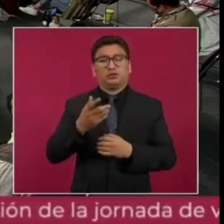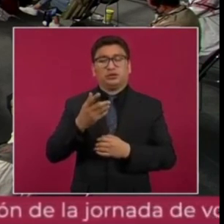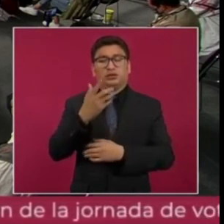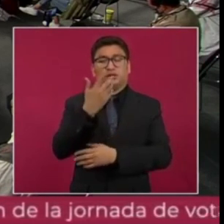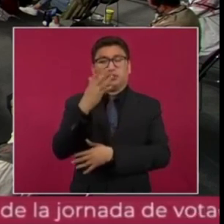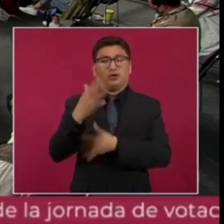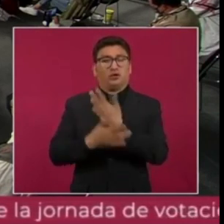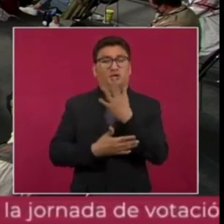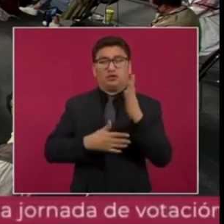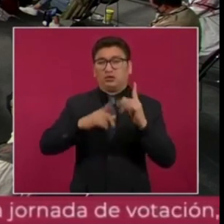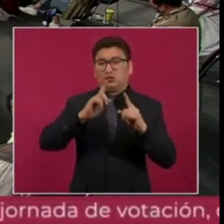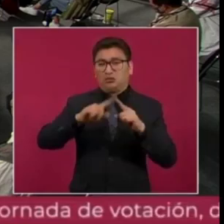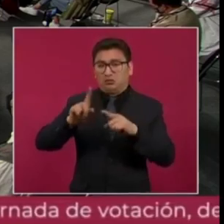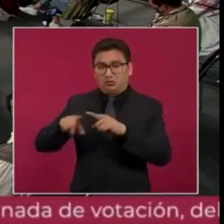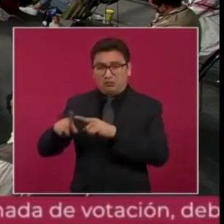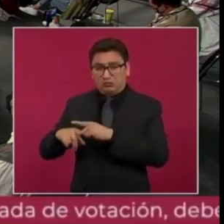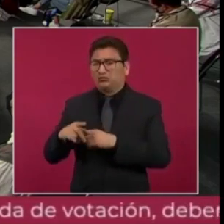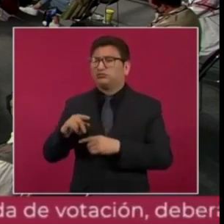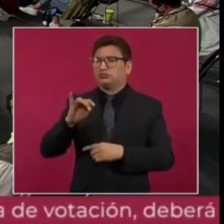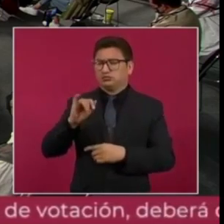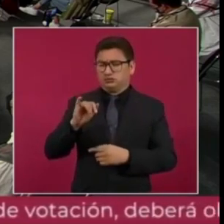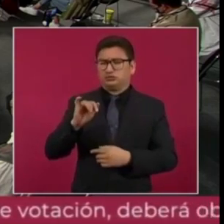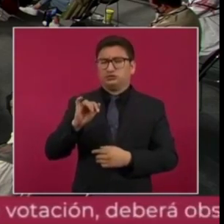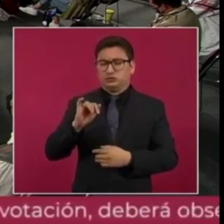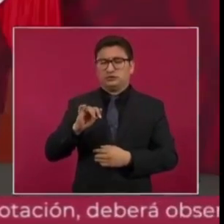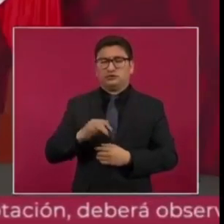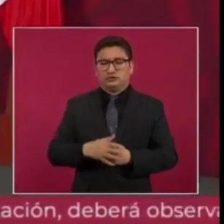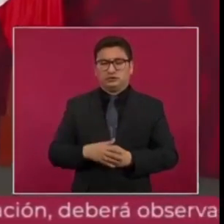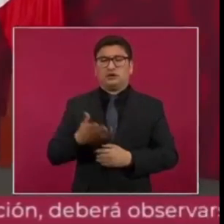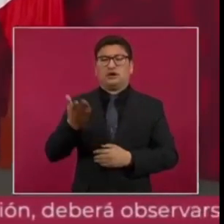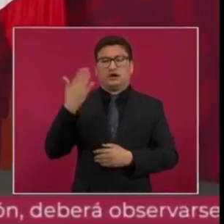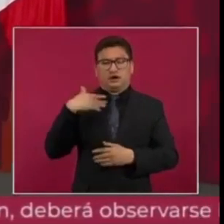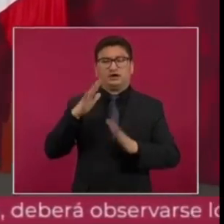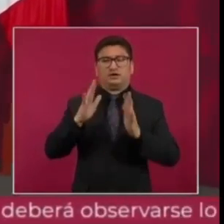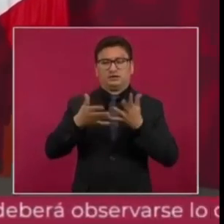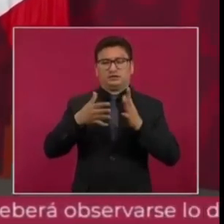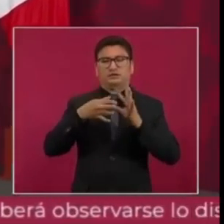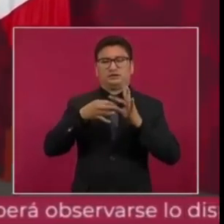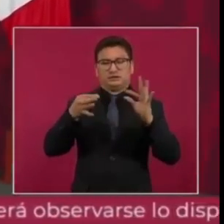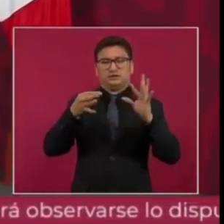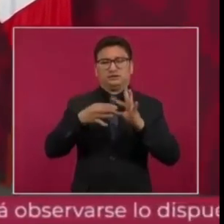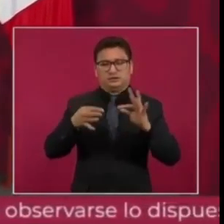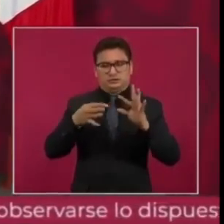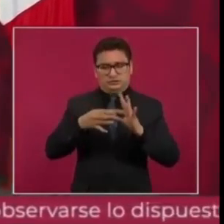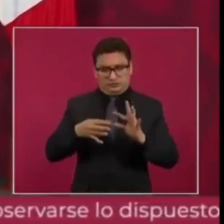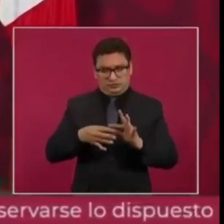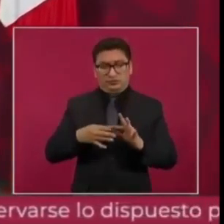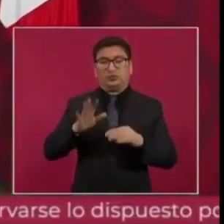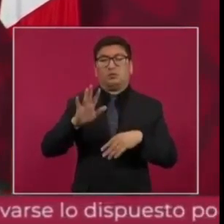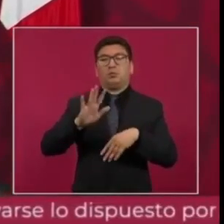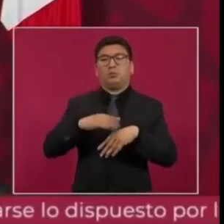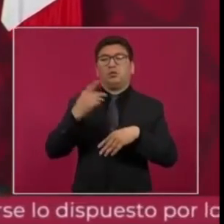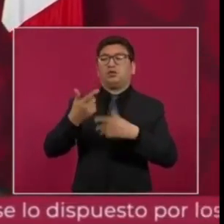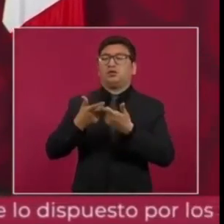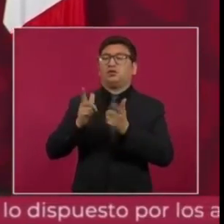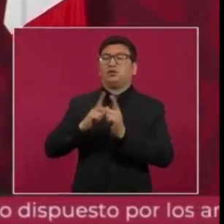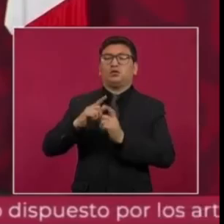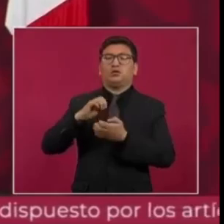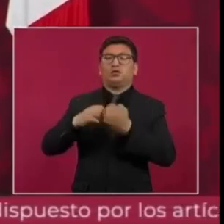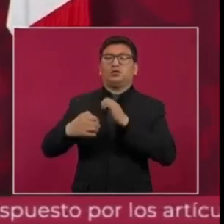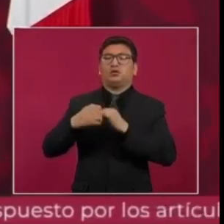vegetación, etcétera. Sí, que ya lo expliqué, porque nuestros adversarios